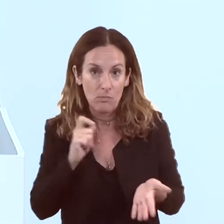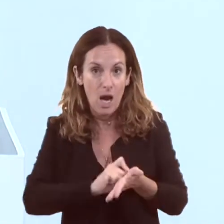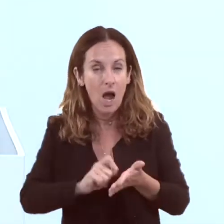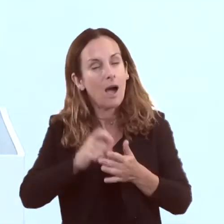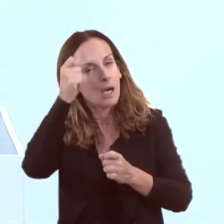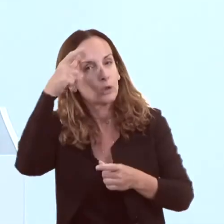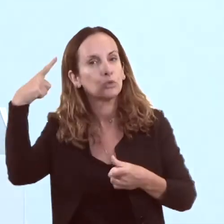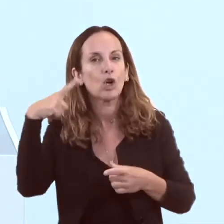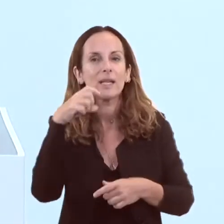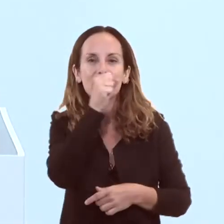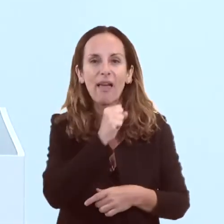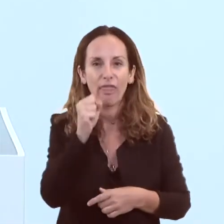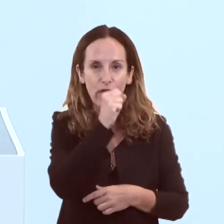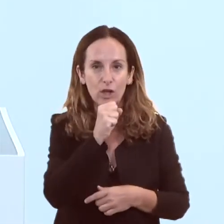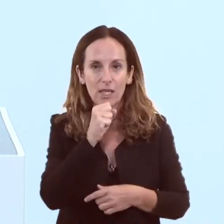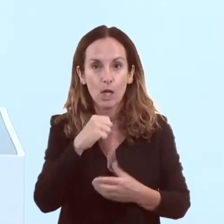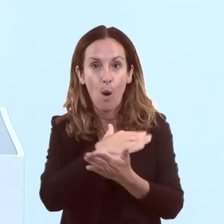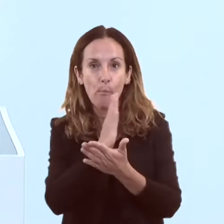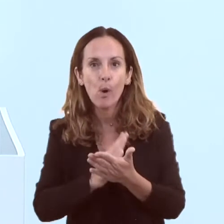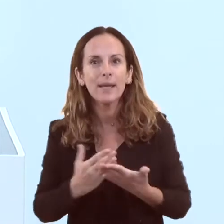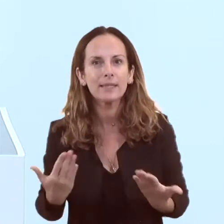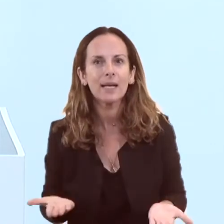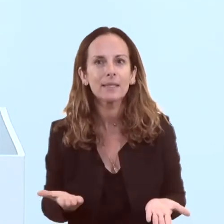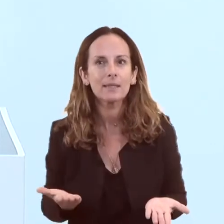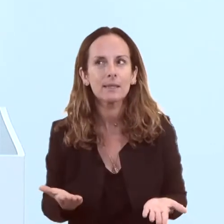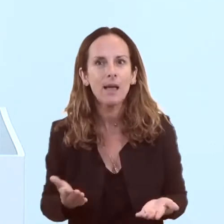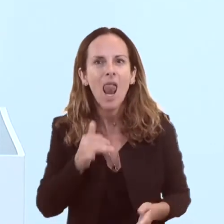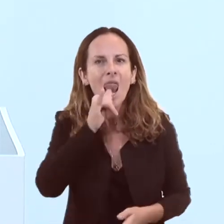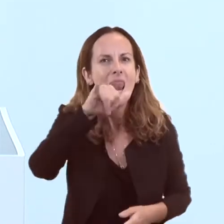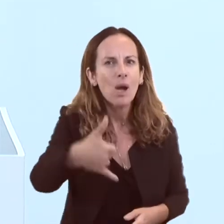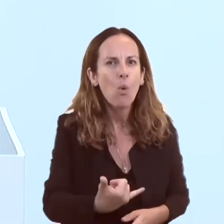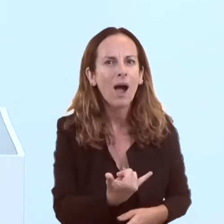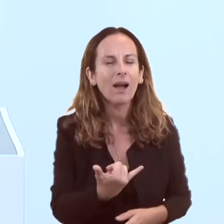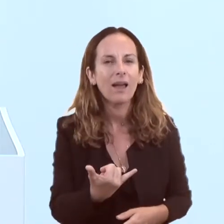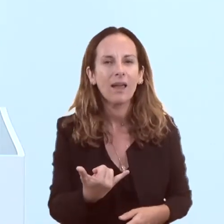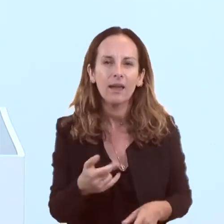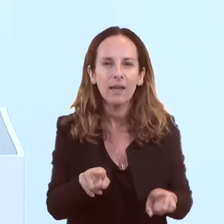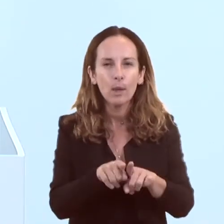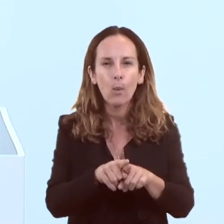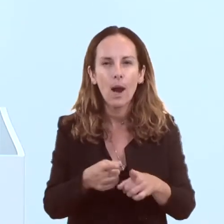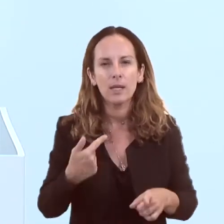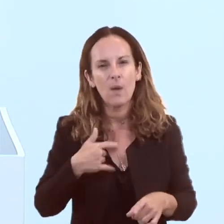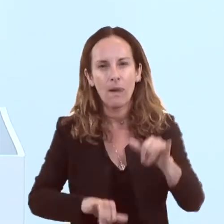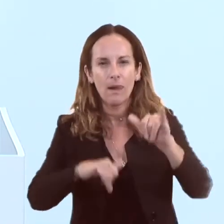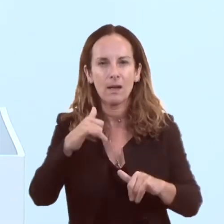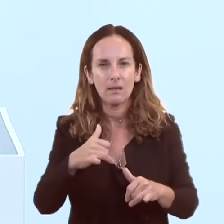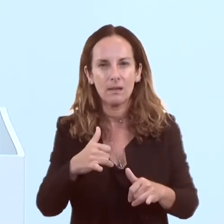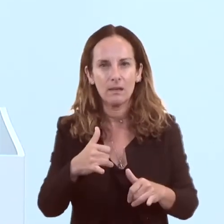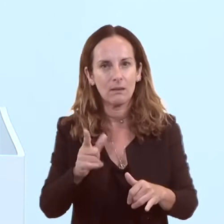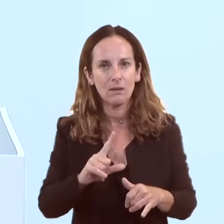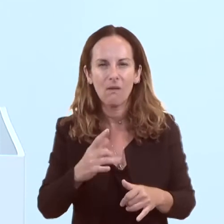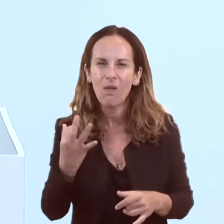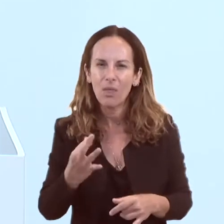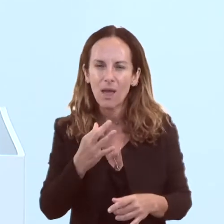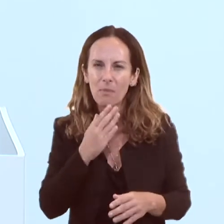Los poetas los escritores Qué tipo de lealtad le debemos al lenguaje no podemos consentir que todo